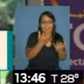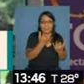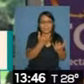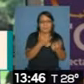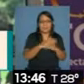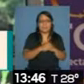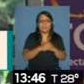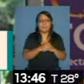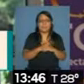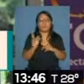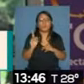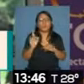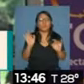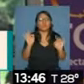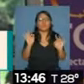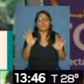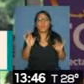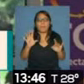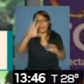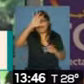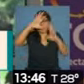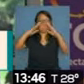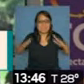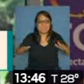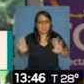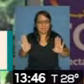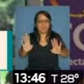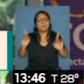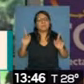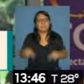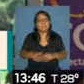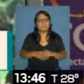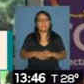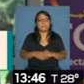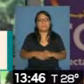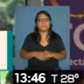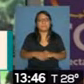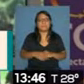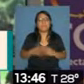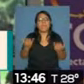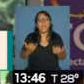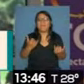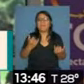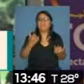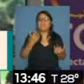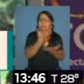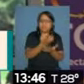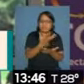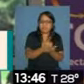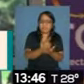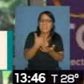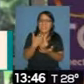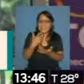bueno, de minería, sino también si hablamos de energías renovables,